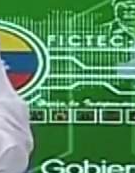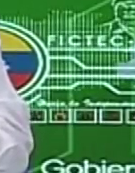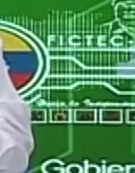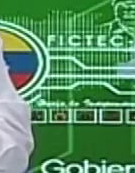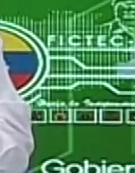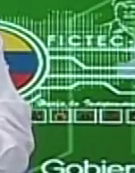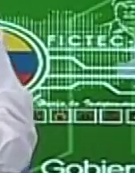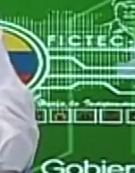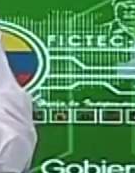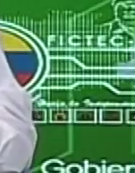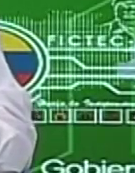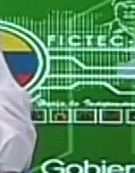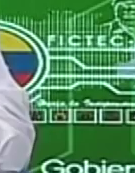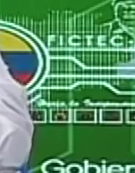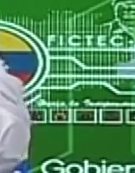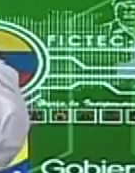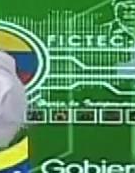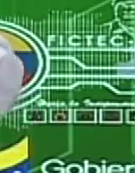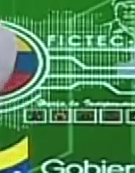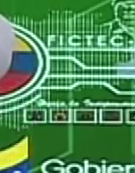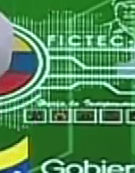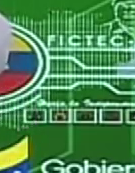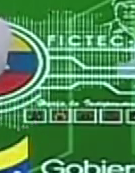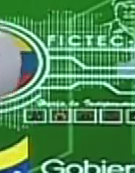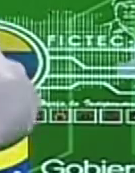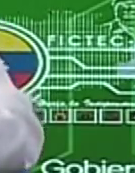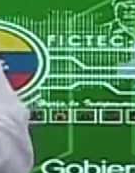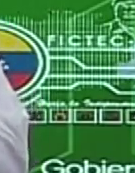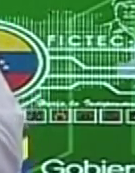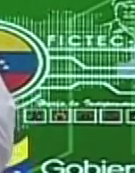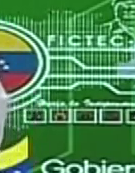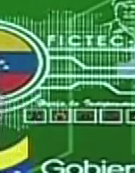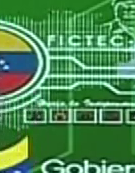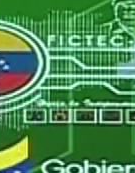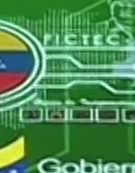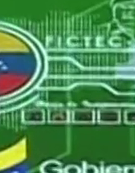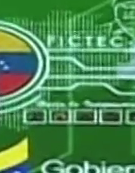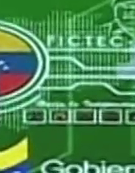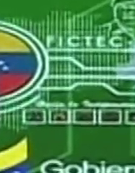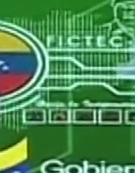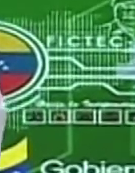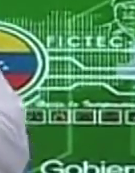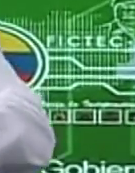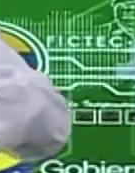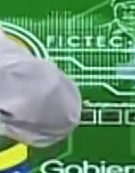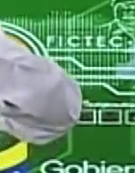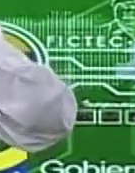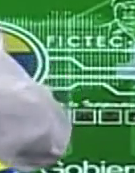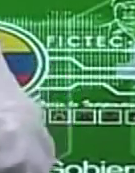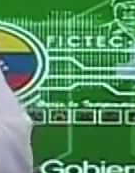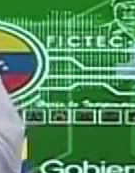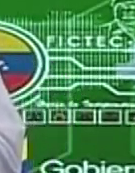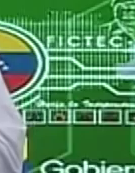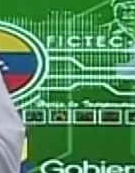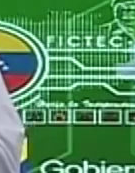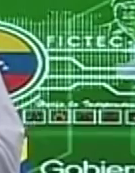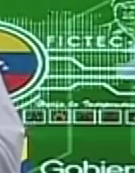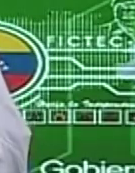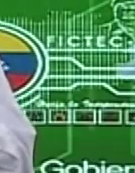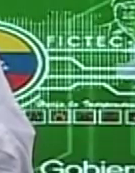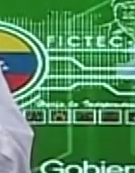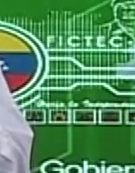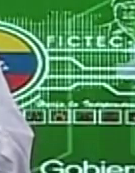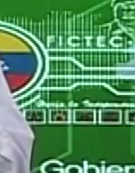República? ¿Qué podemos crear aquí con el Consejo Nacional Científico? ¿Cuál es el chip? ¿Cuál es el aparatico?